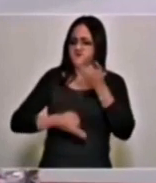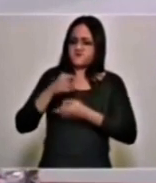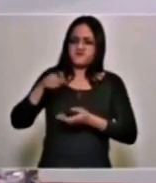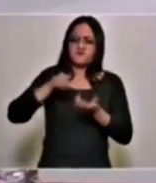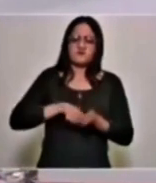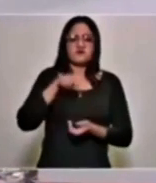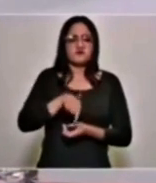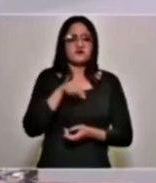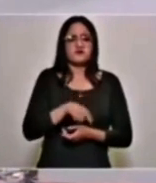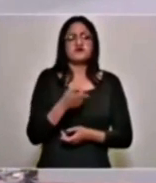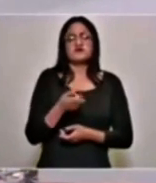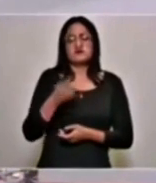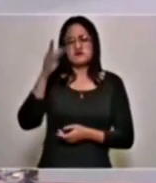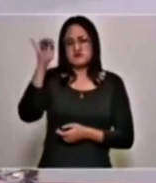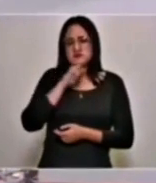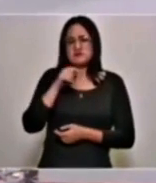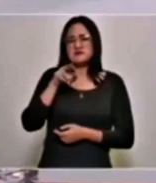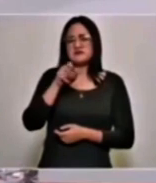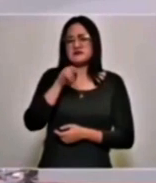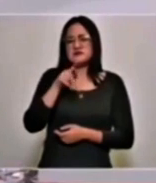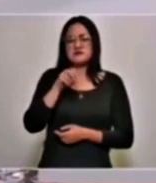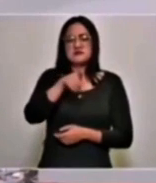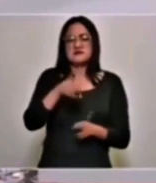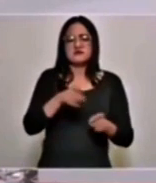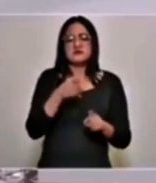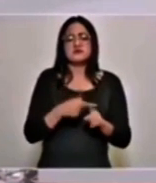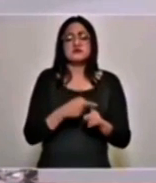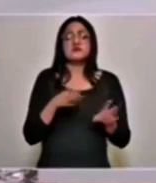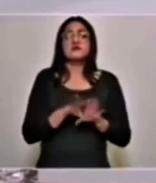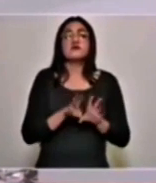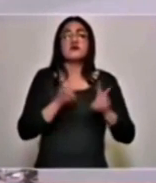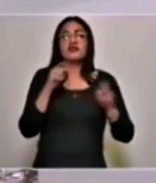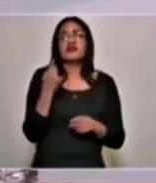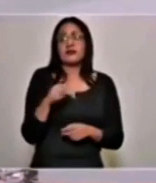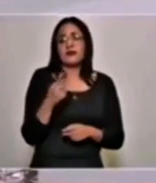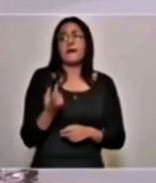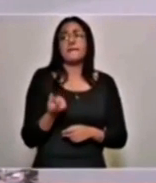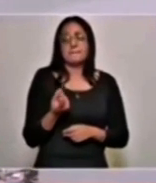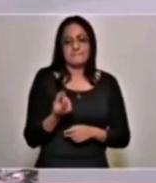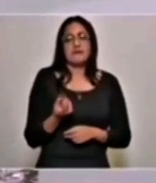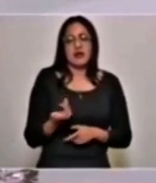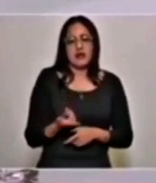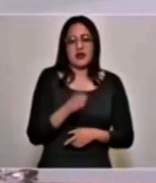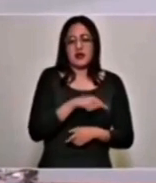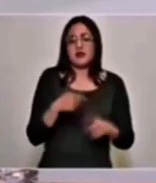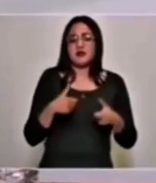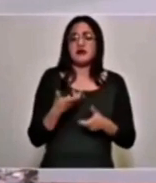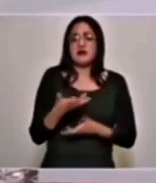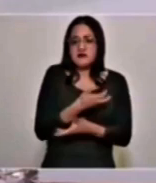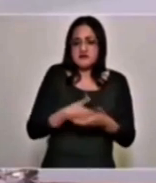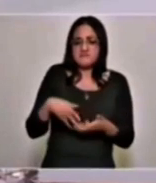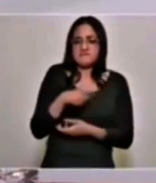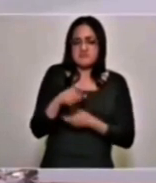de tránsito, esos rateros a los que le llamaban perros, esos que hicieron ricos por